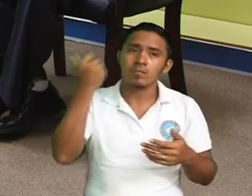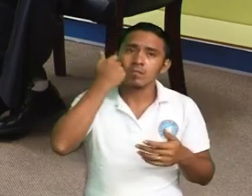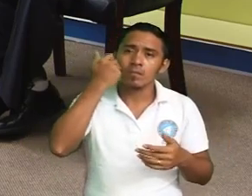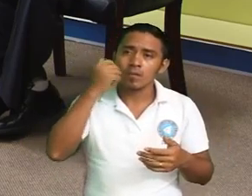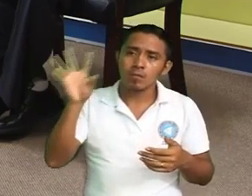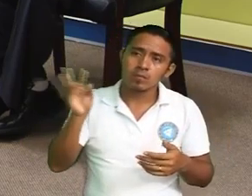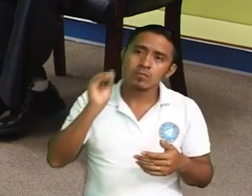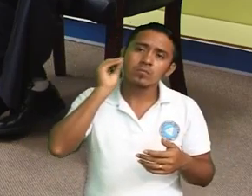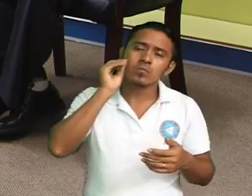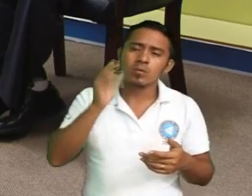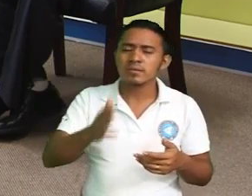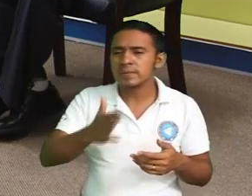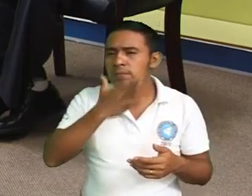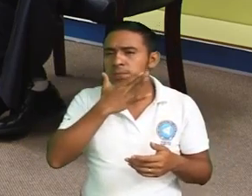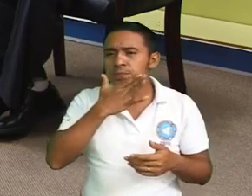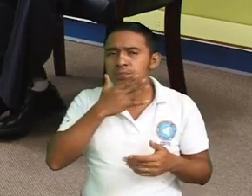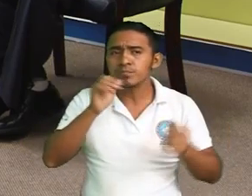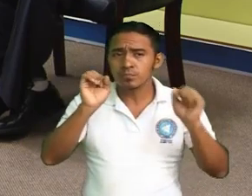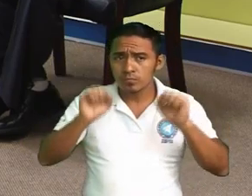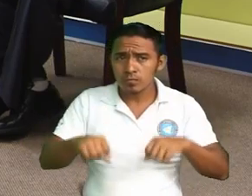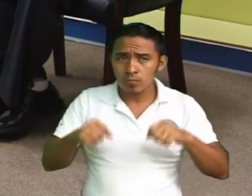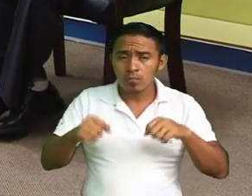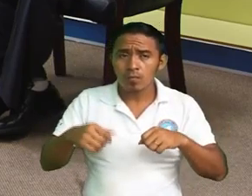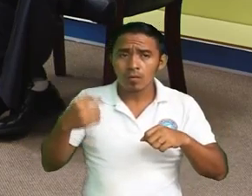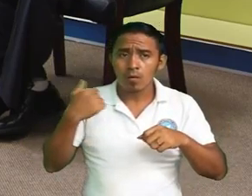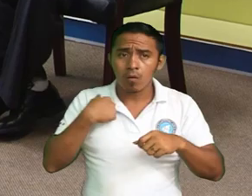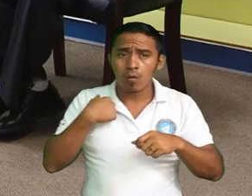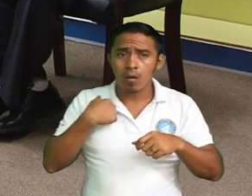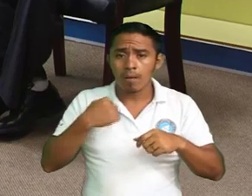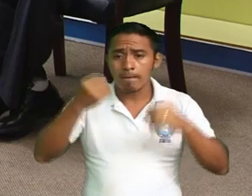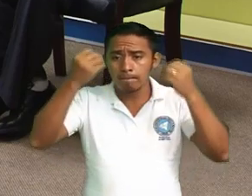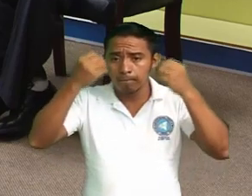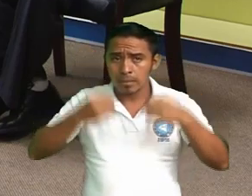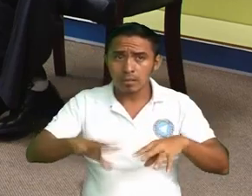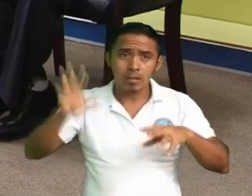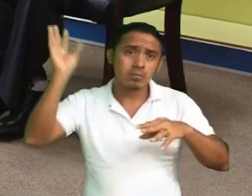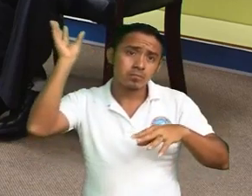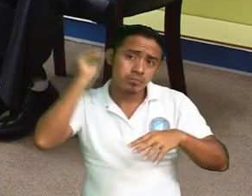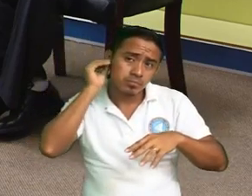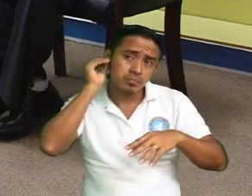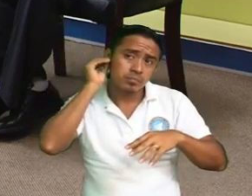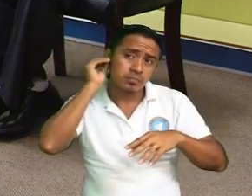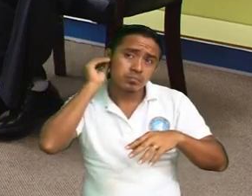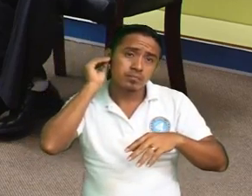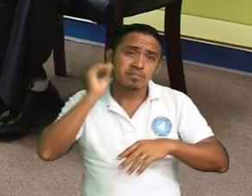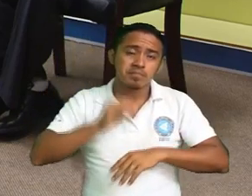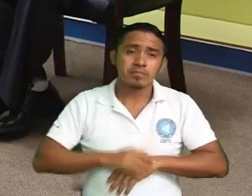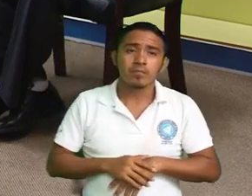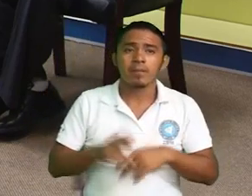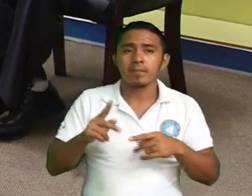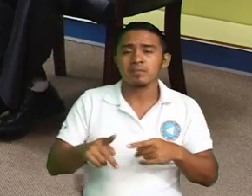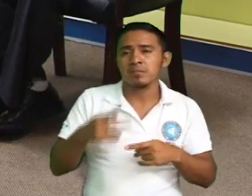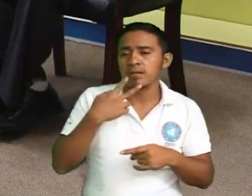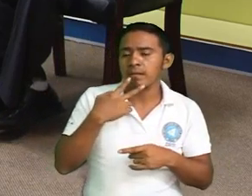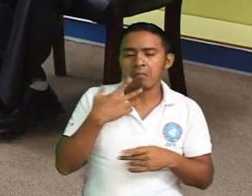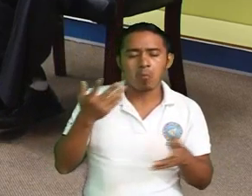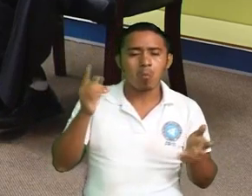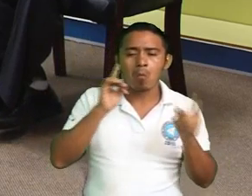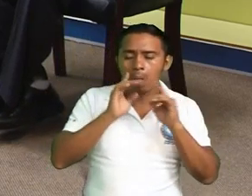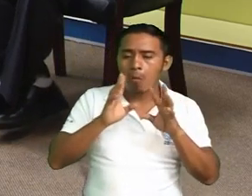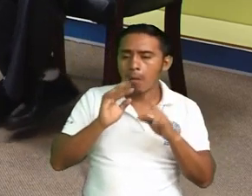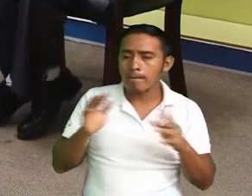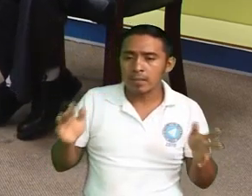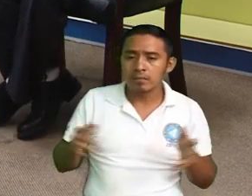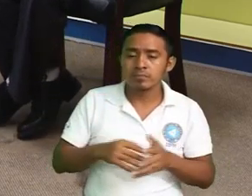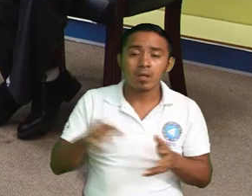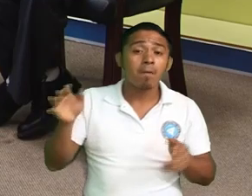muy grave, doctor, puede hacernos perder ese sentido del oído nosotros. De la audición. Una persona que no se preocupe